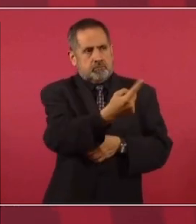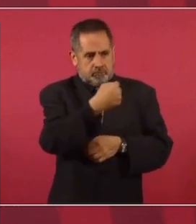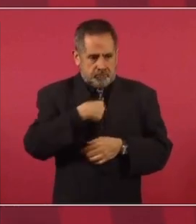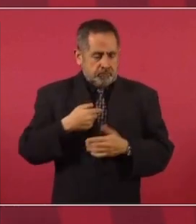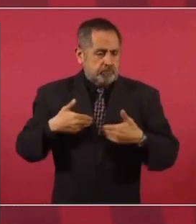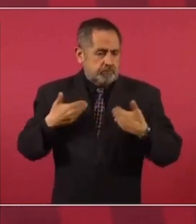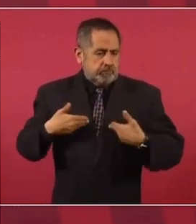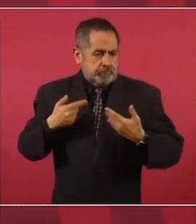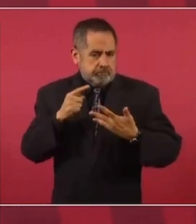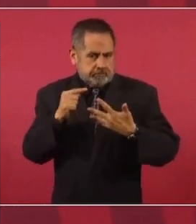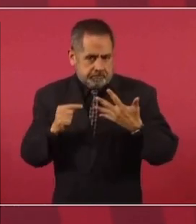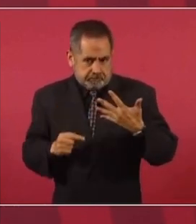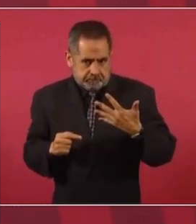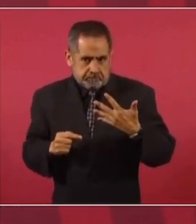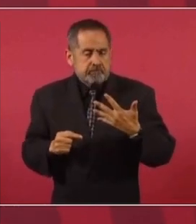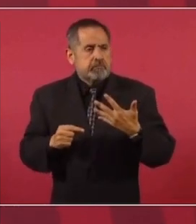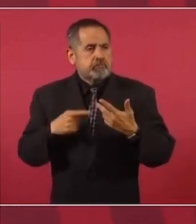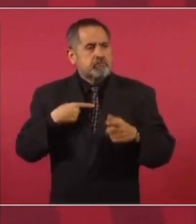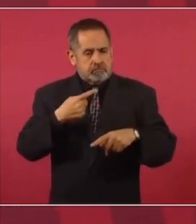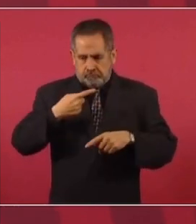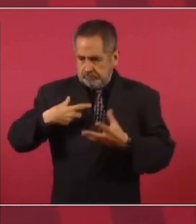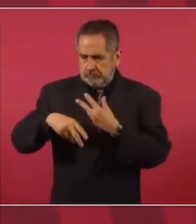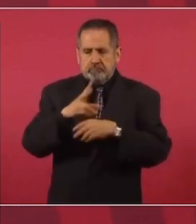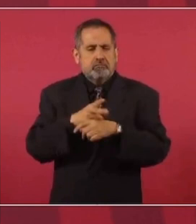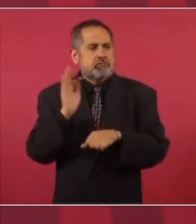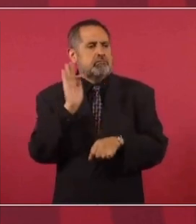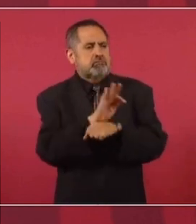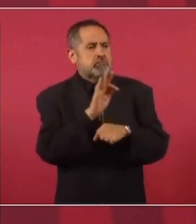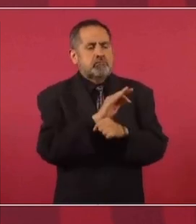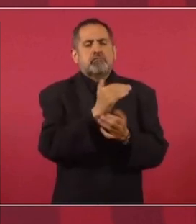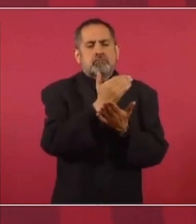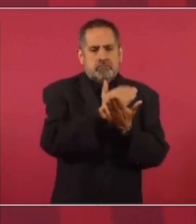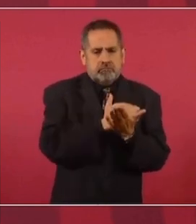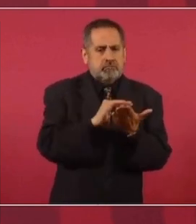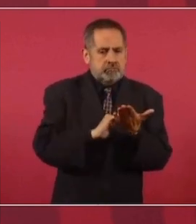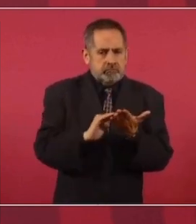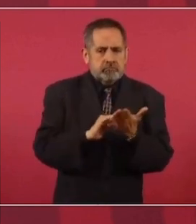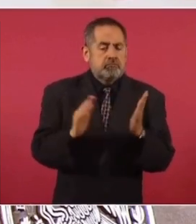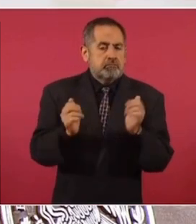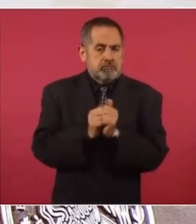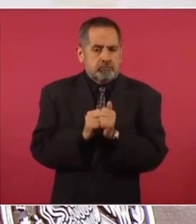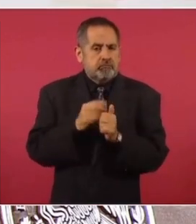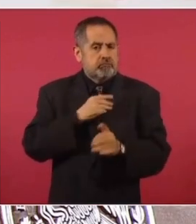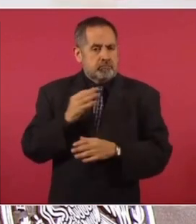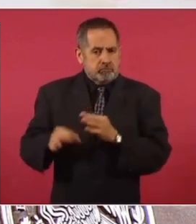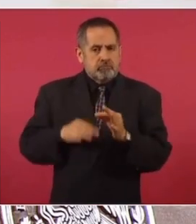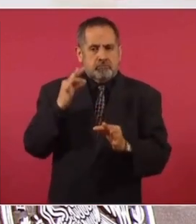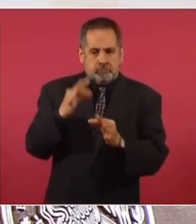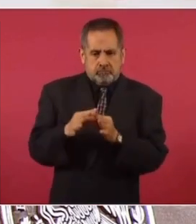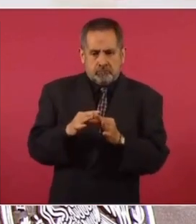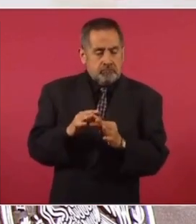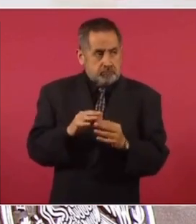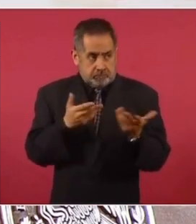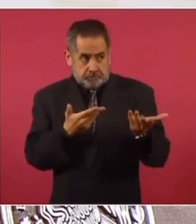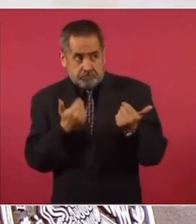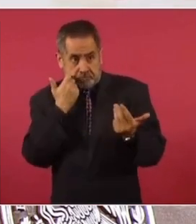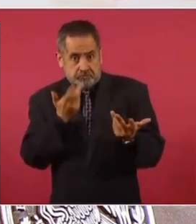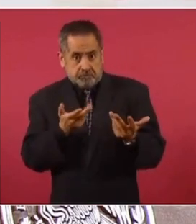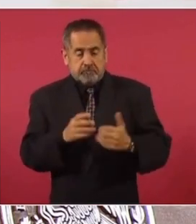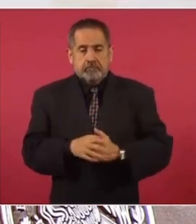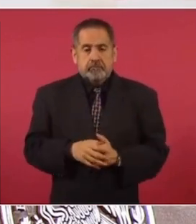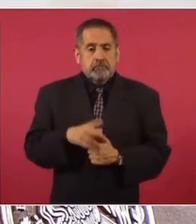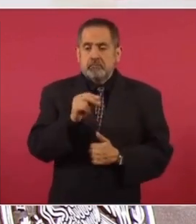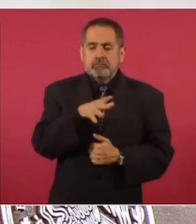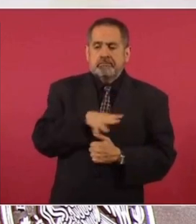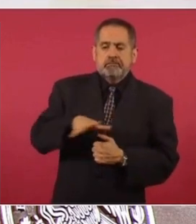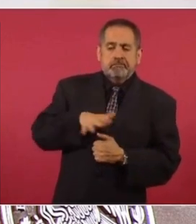que el criterio de oportunidad al que pudiera llegar con la autoridad judicial se cumpliría de manera puntual. No lo